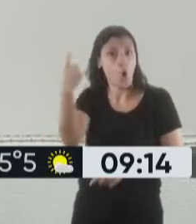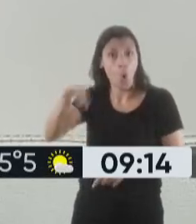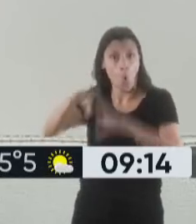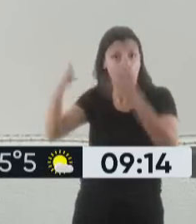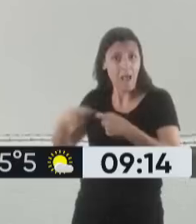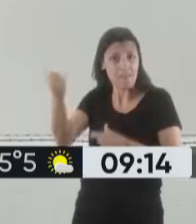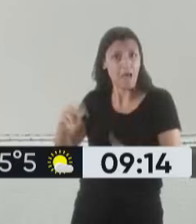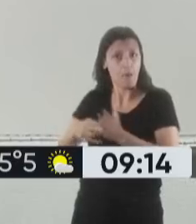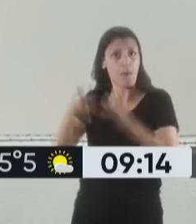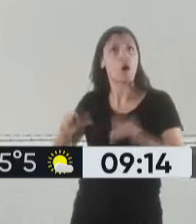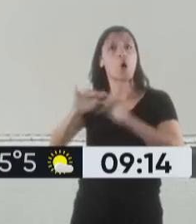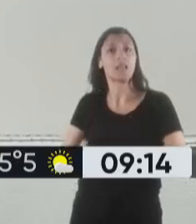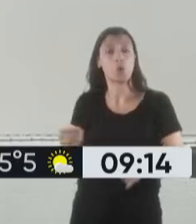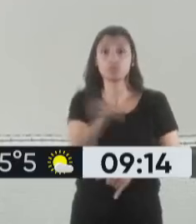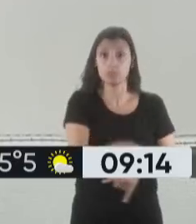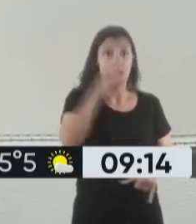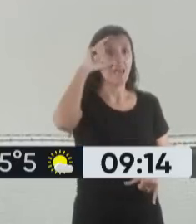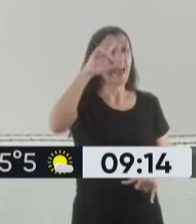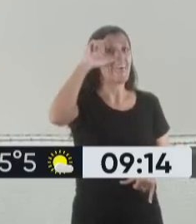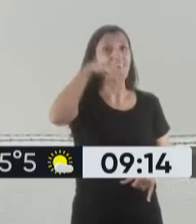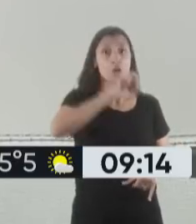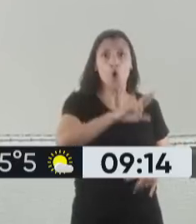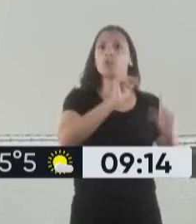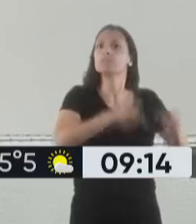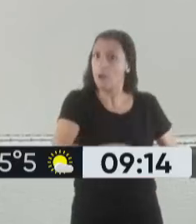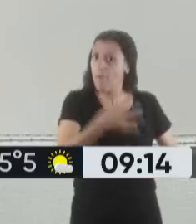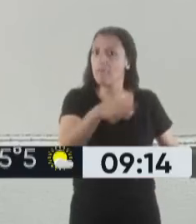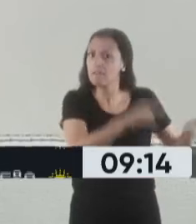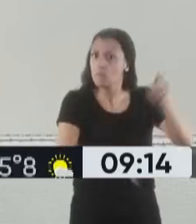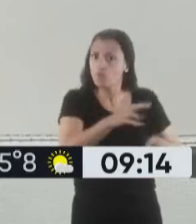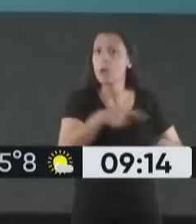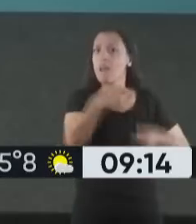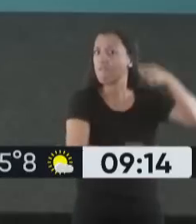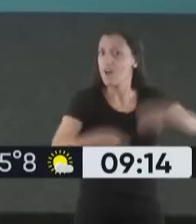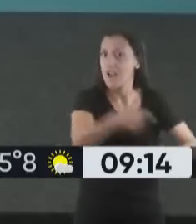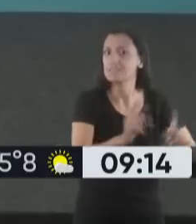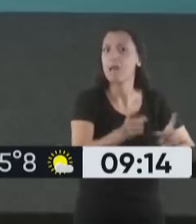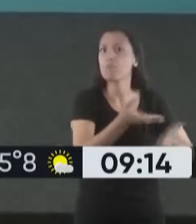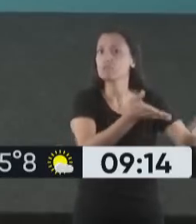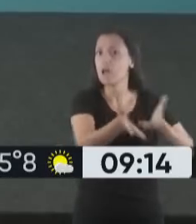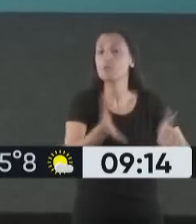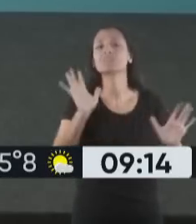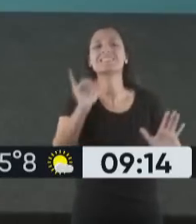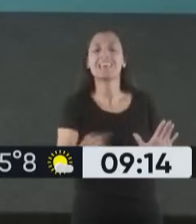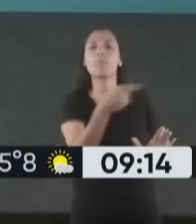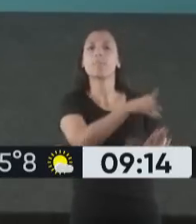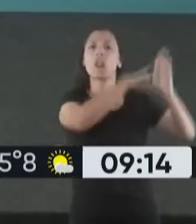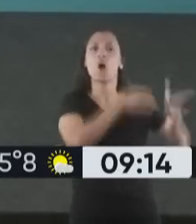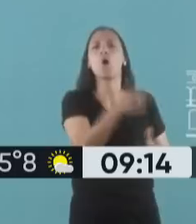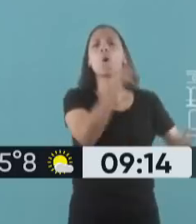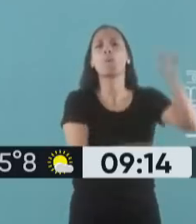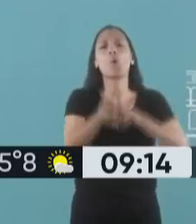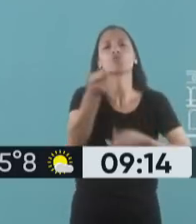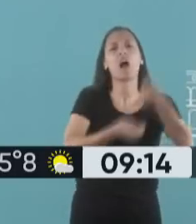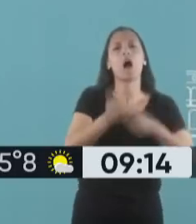tiene problemas. Edenor tuvo que recurrir al mercado para financiar la operatoria. Sí, pero Edenor recurrió al mercado para